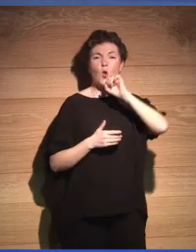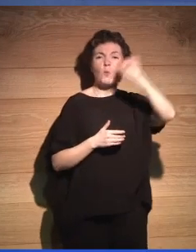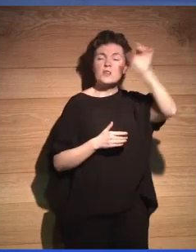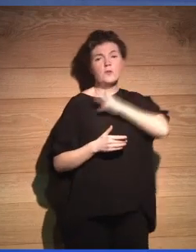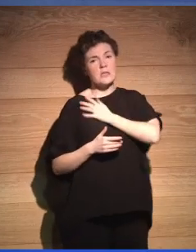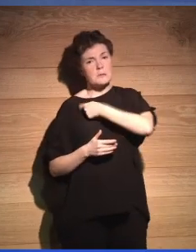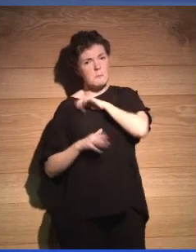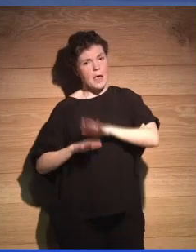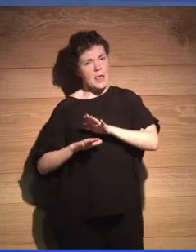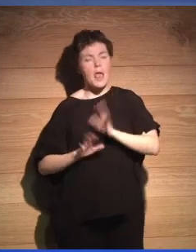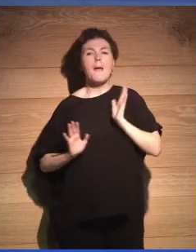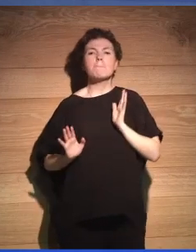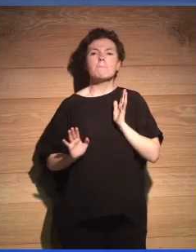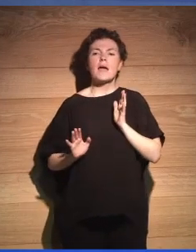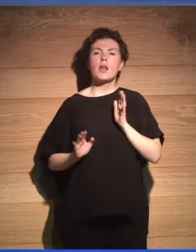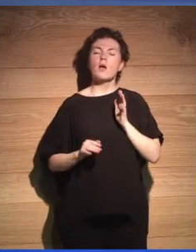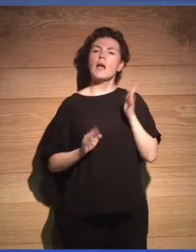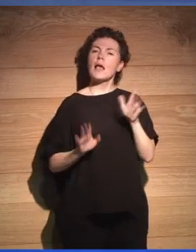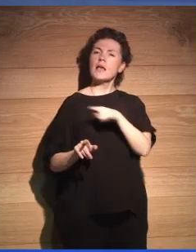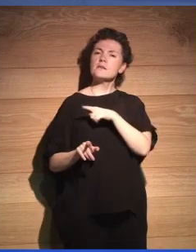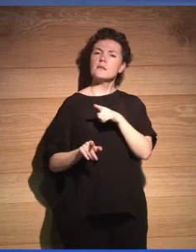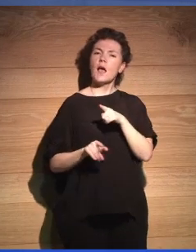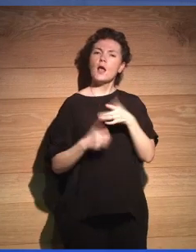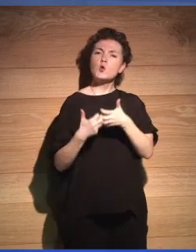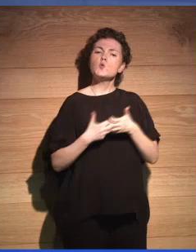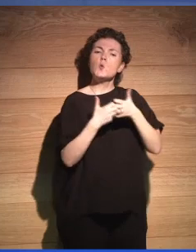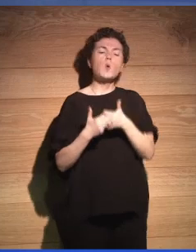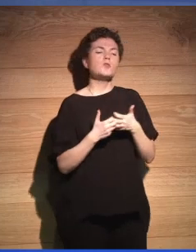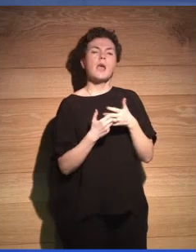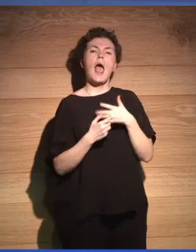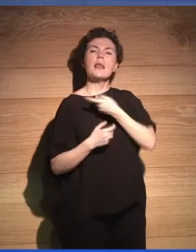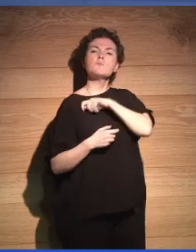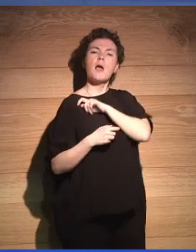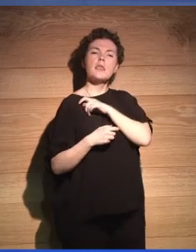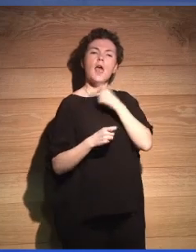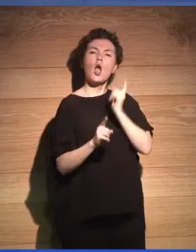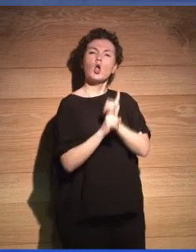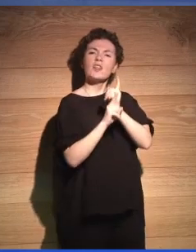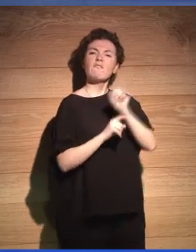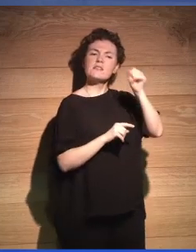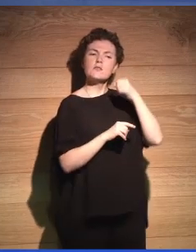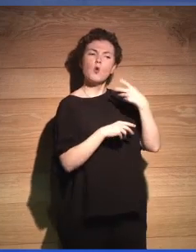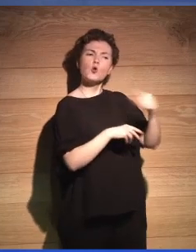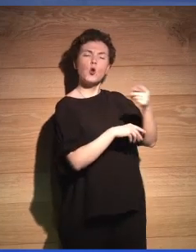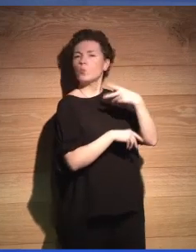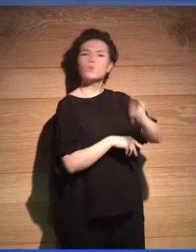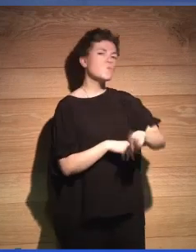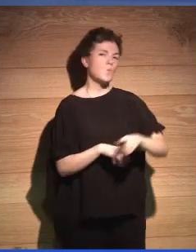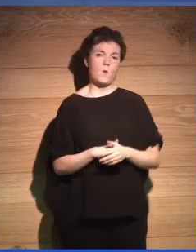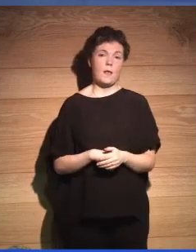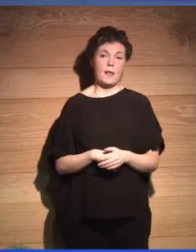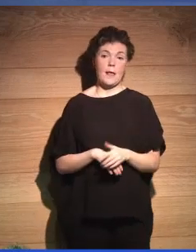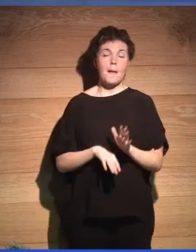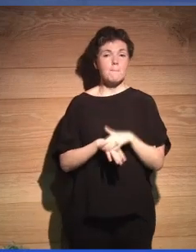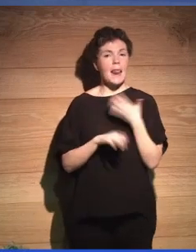España, pero aún así nunca renegó de esa lucha del pueblo español contra el fascismo. Y para